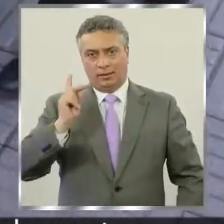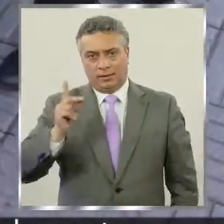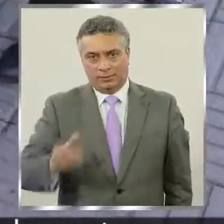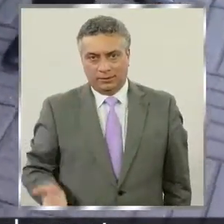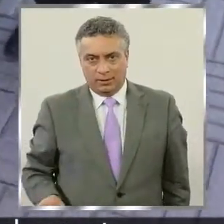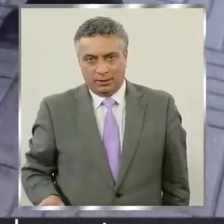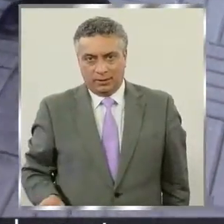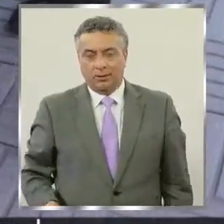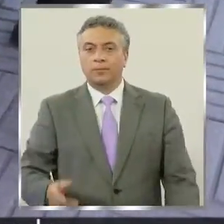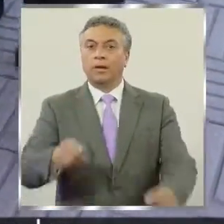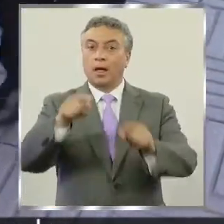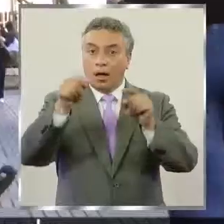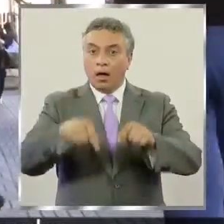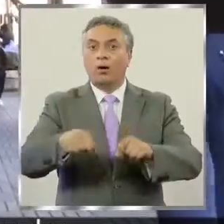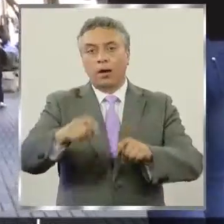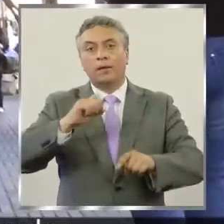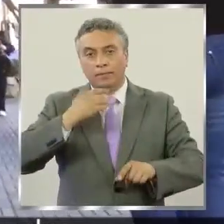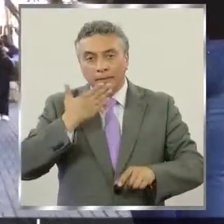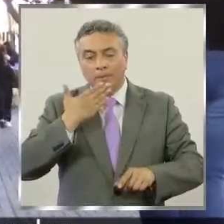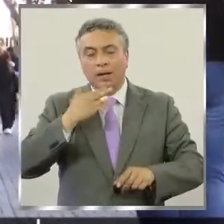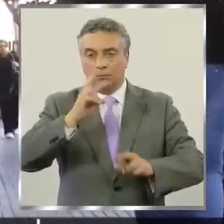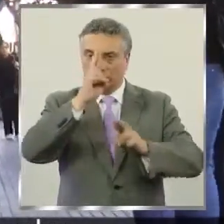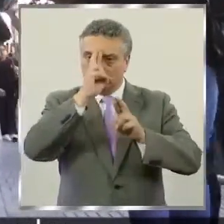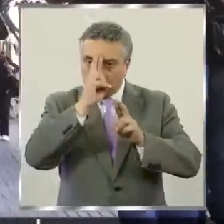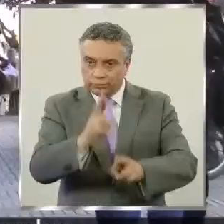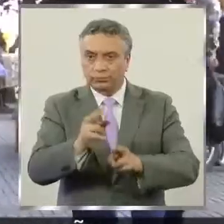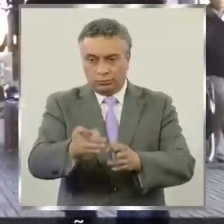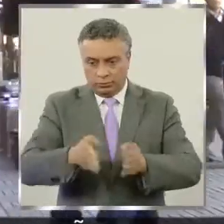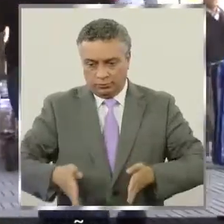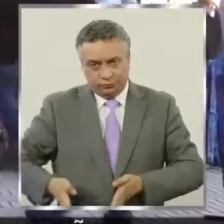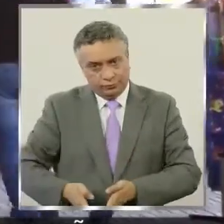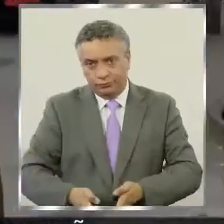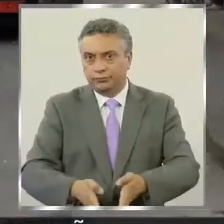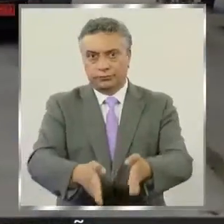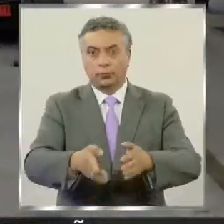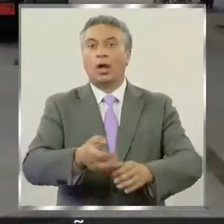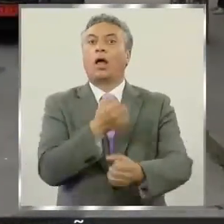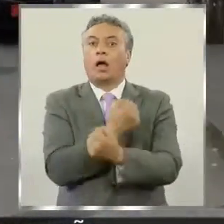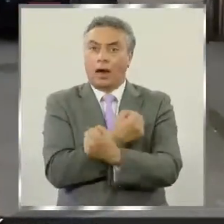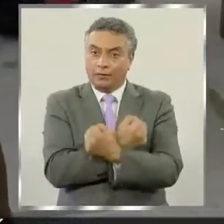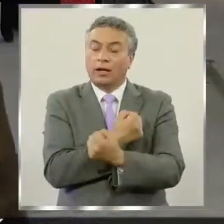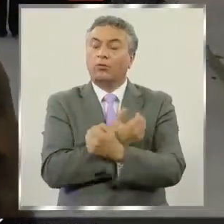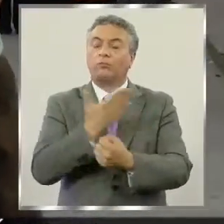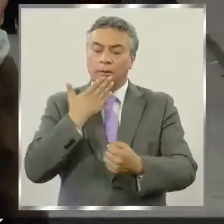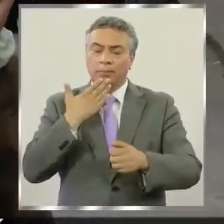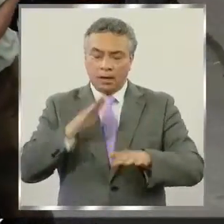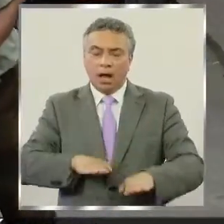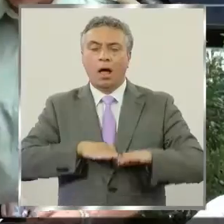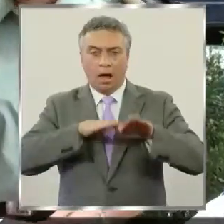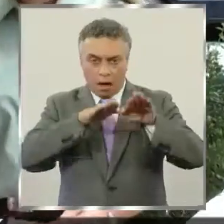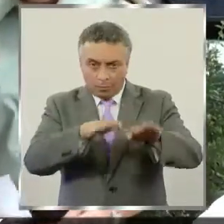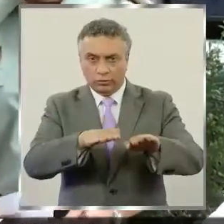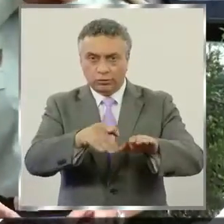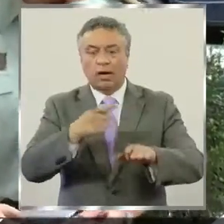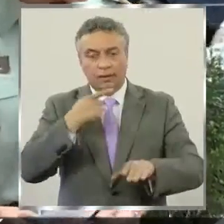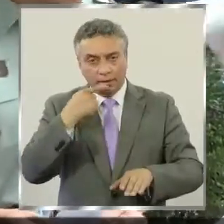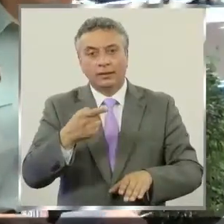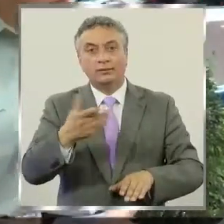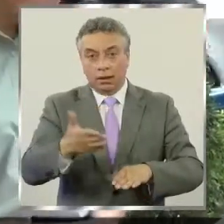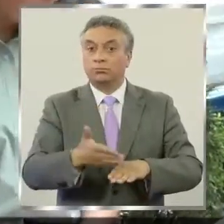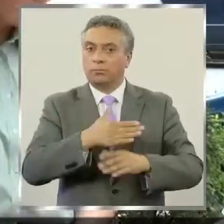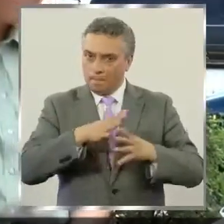hincapié también en el respeto a la franja táctil de las calzadas. Carabineros respaldó esta campaña pública y anticipa que habrá